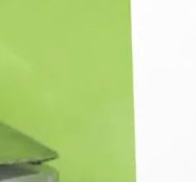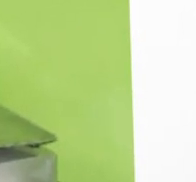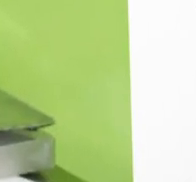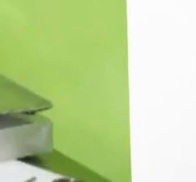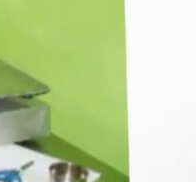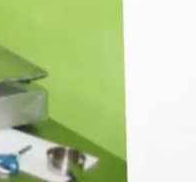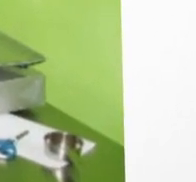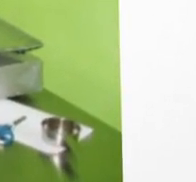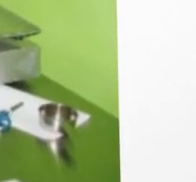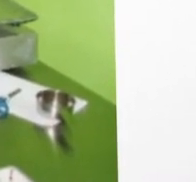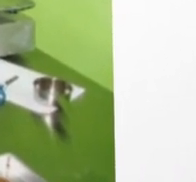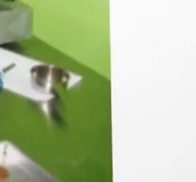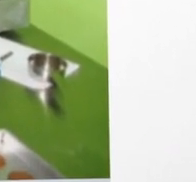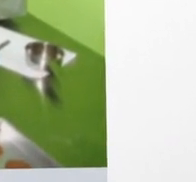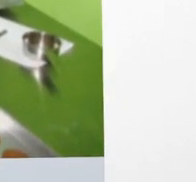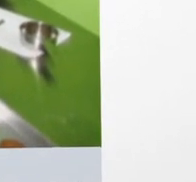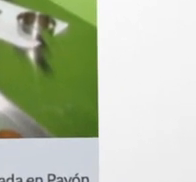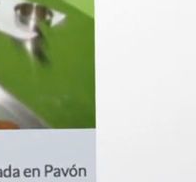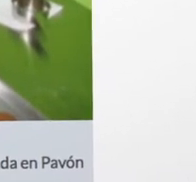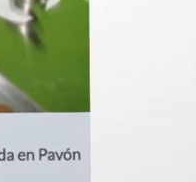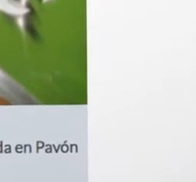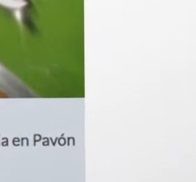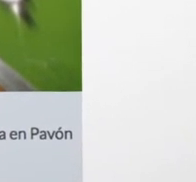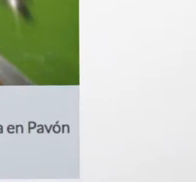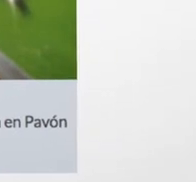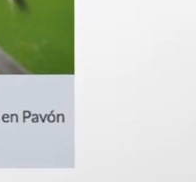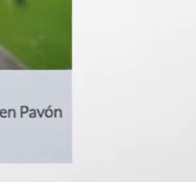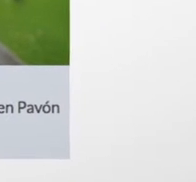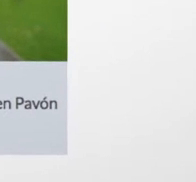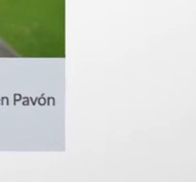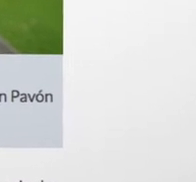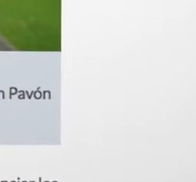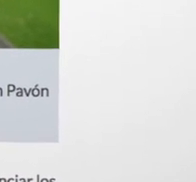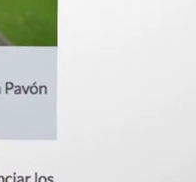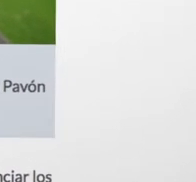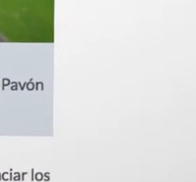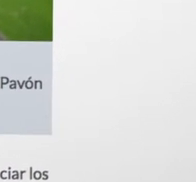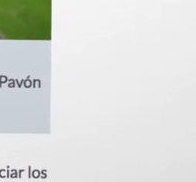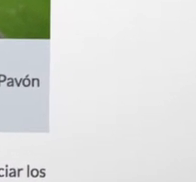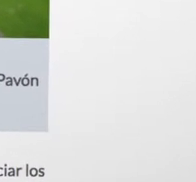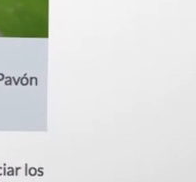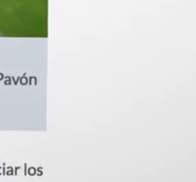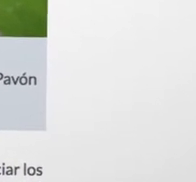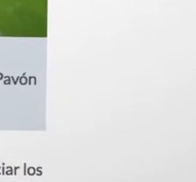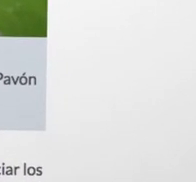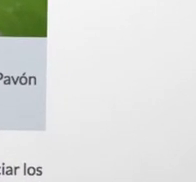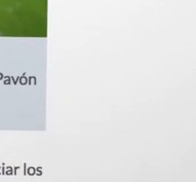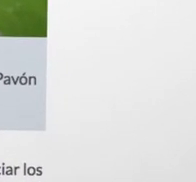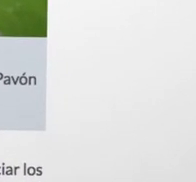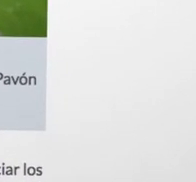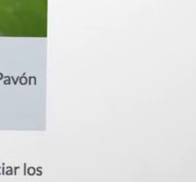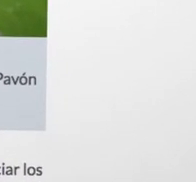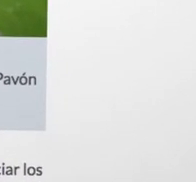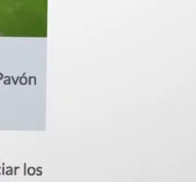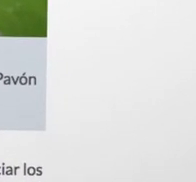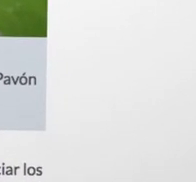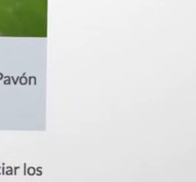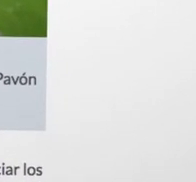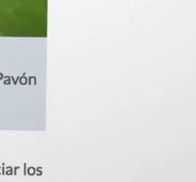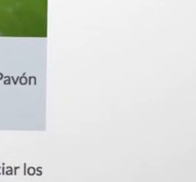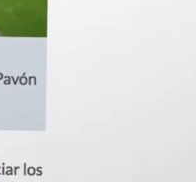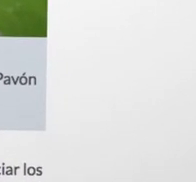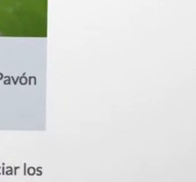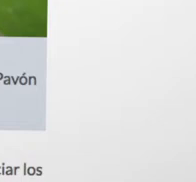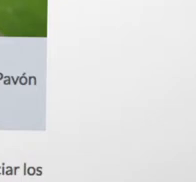de Pinticas y Pinto Chips a esta red, y recibimos pues un reconocimiento. ¿Y en